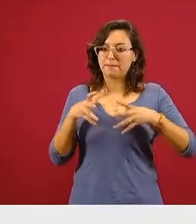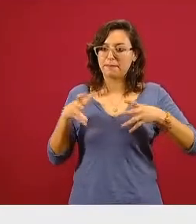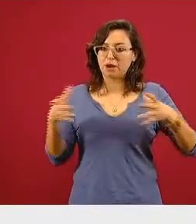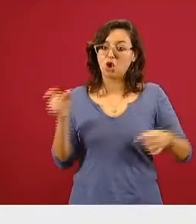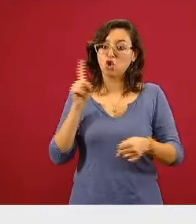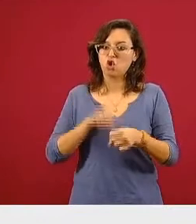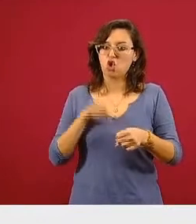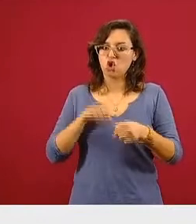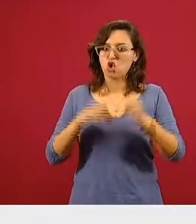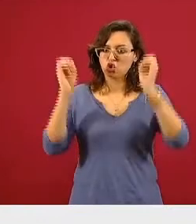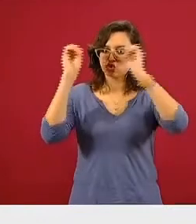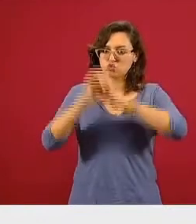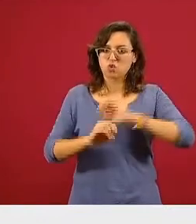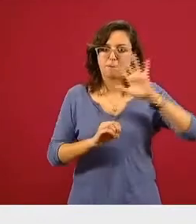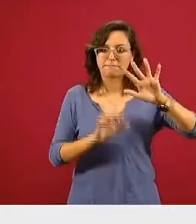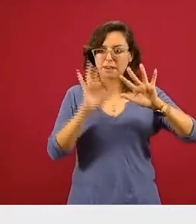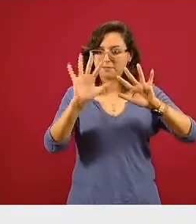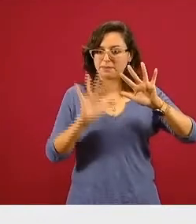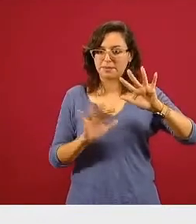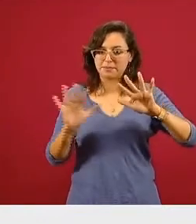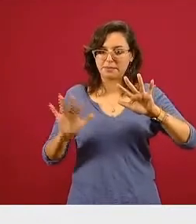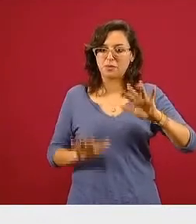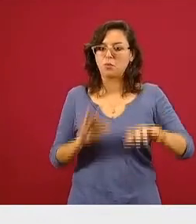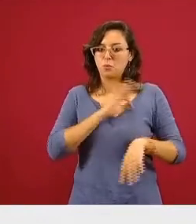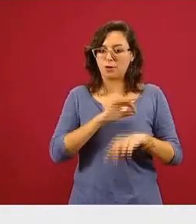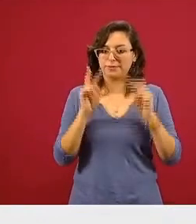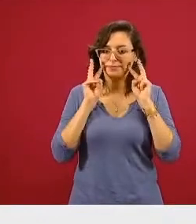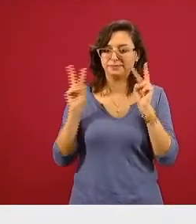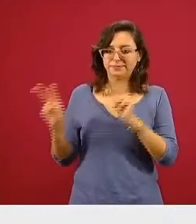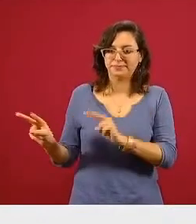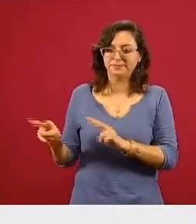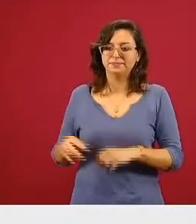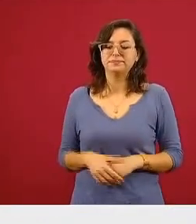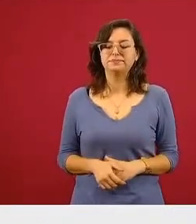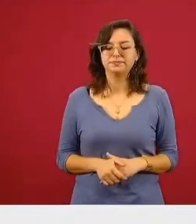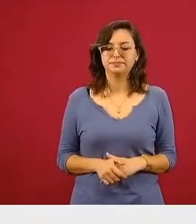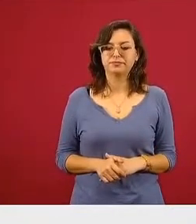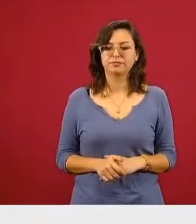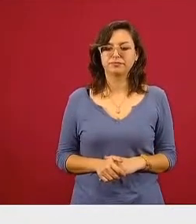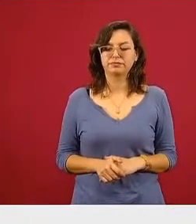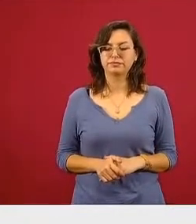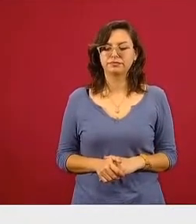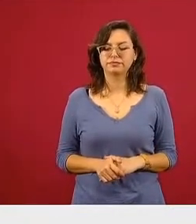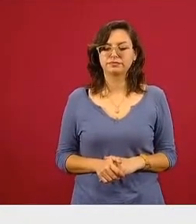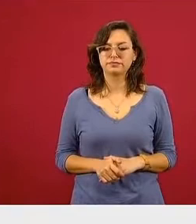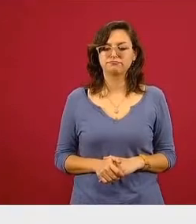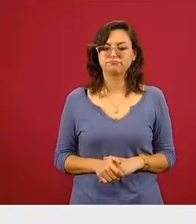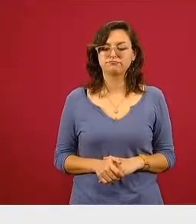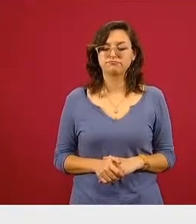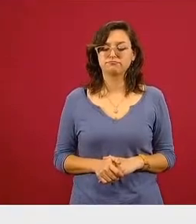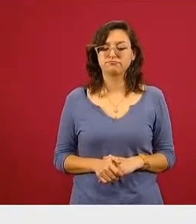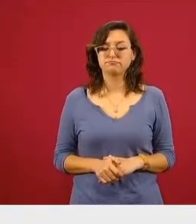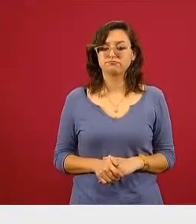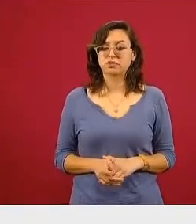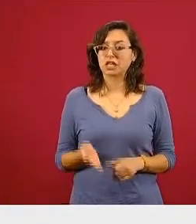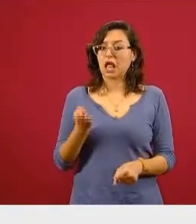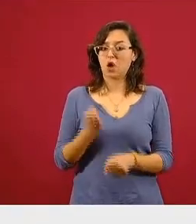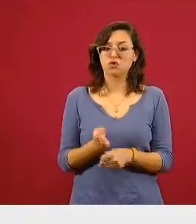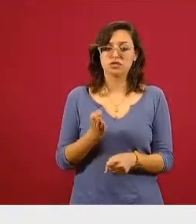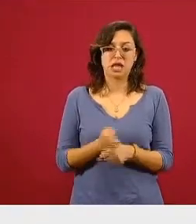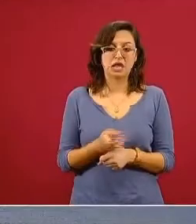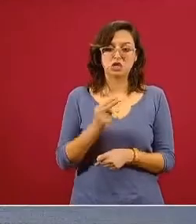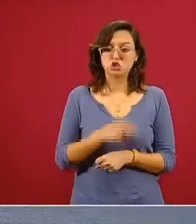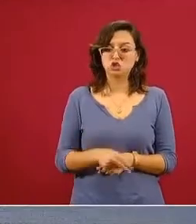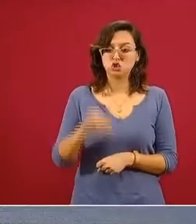intensidades importantes en varios de los municipios. 27 y la 28, pues prácticamente tenemos todos los municipios del norte, todos